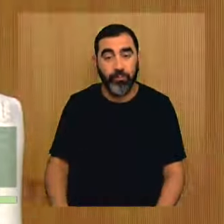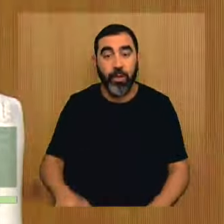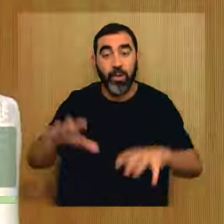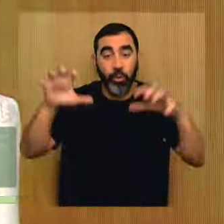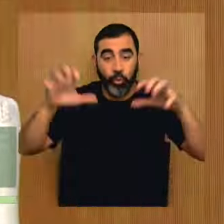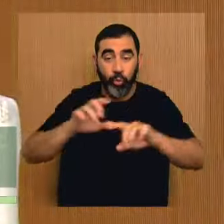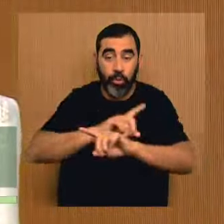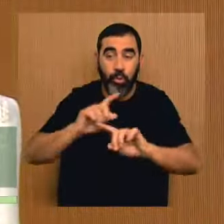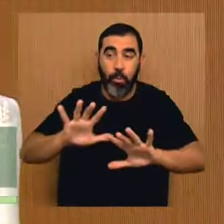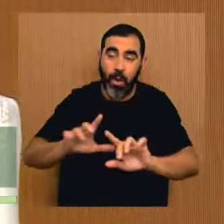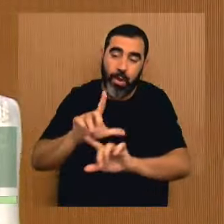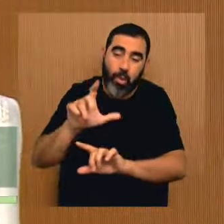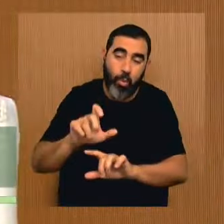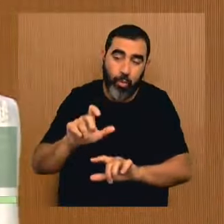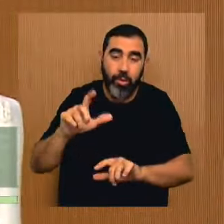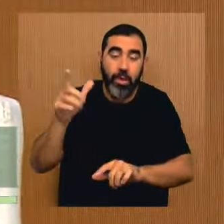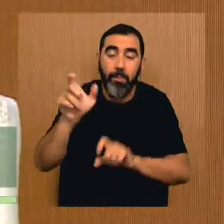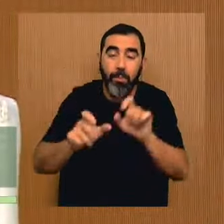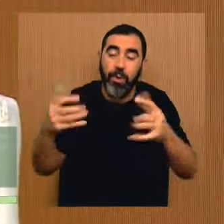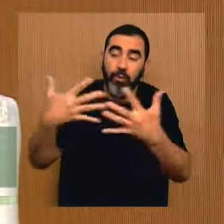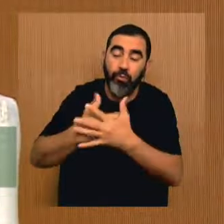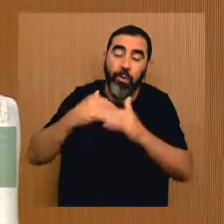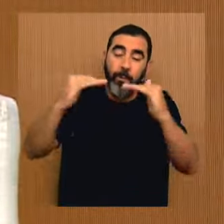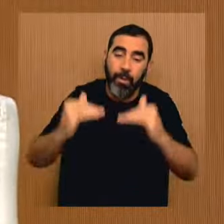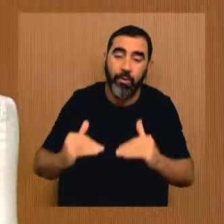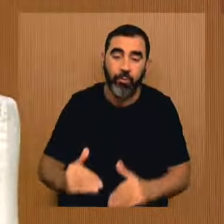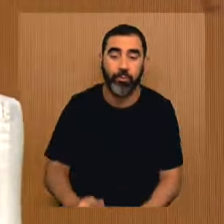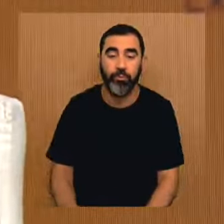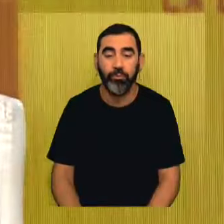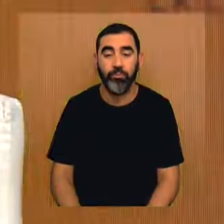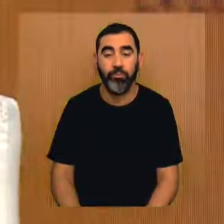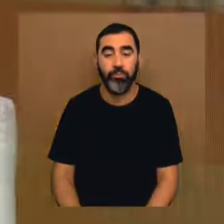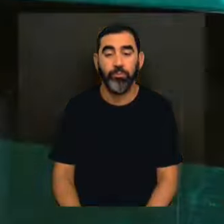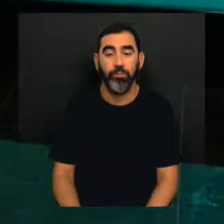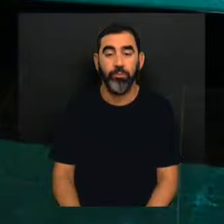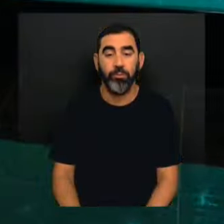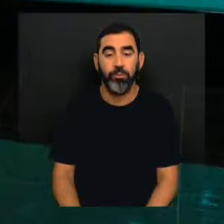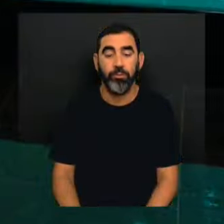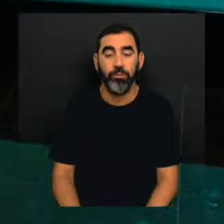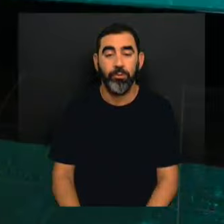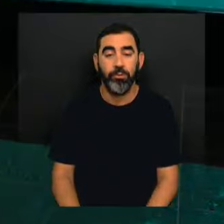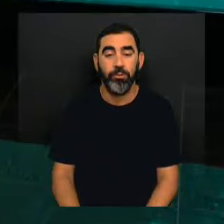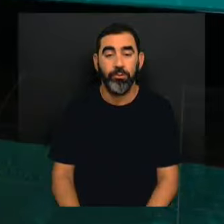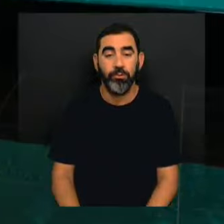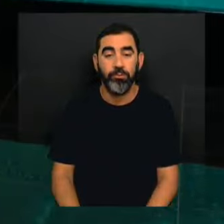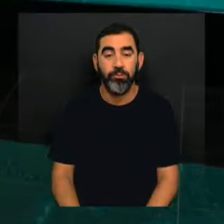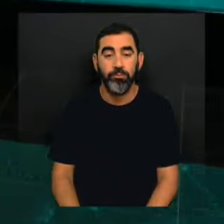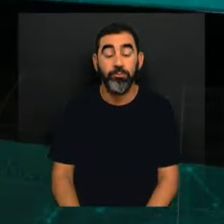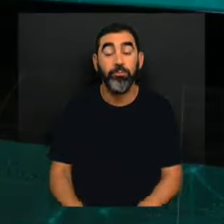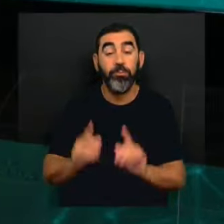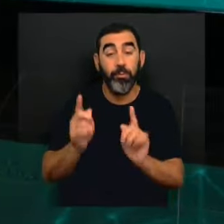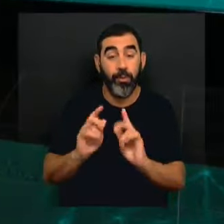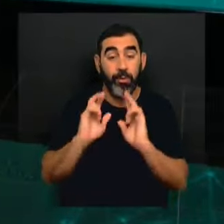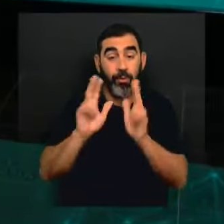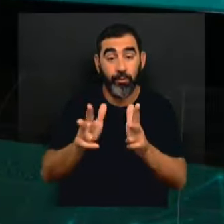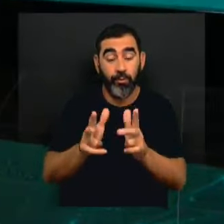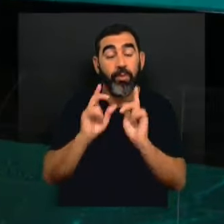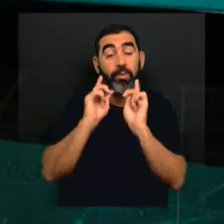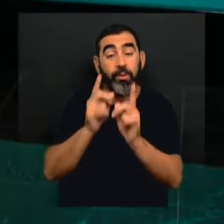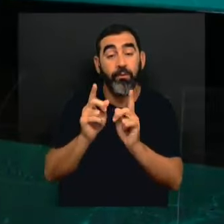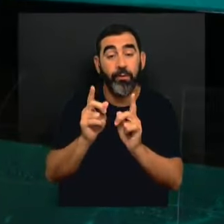no para este la gente salga lo menos afectada posible y también metediera dijo que debe